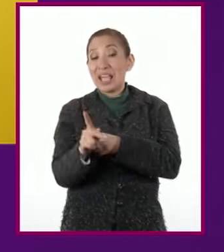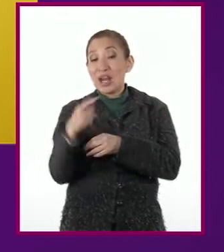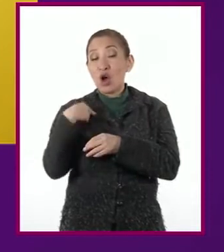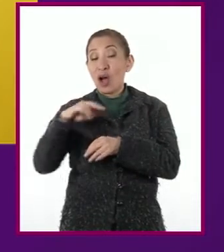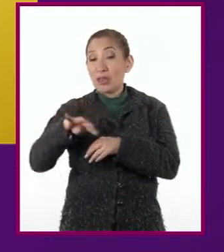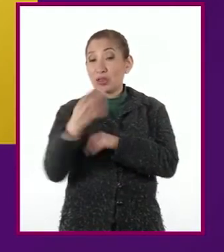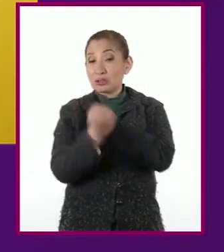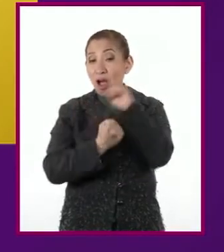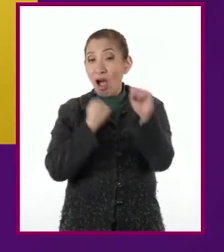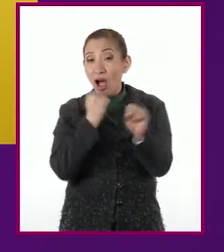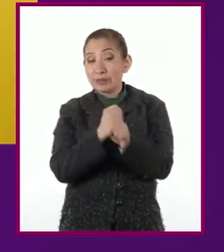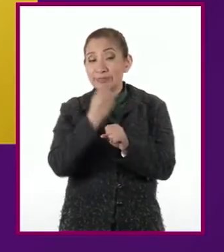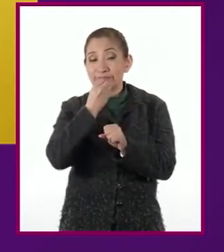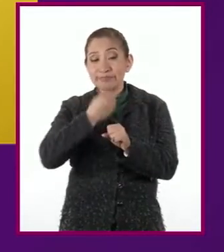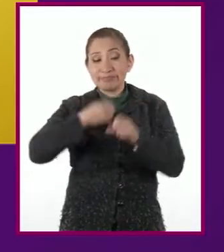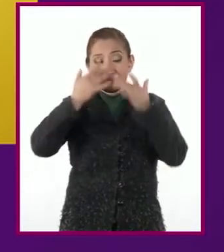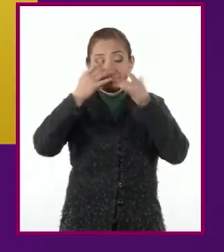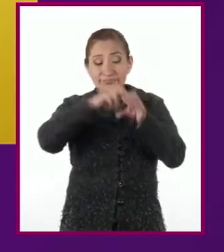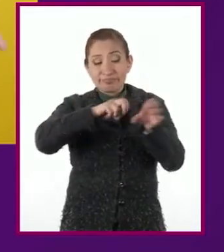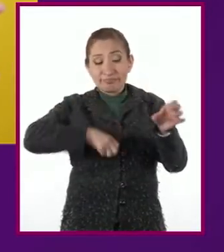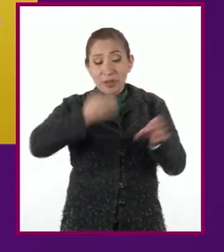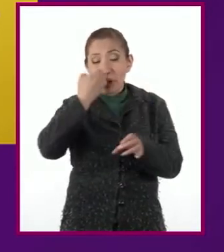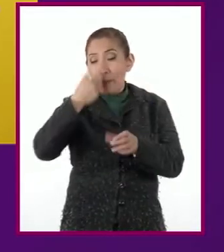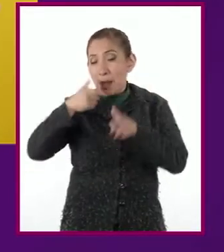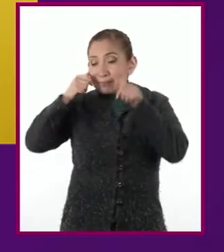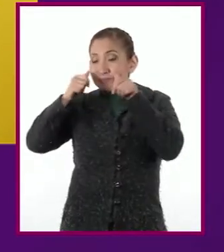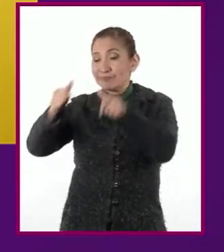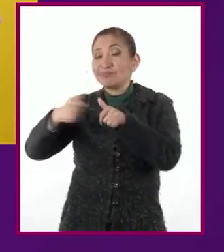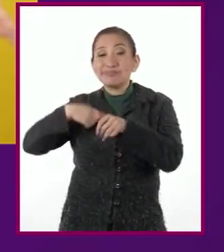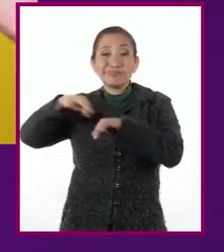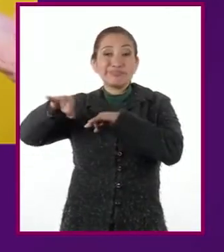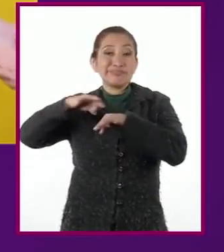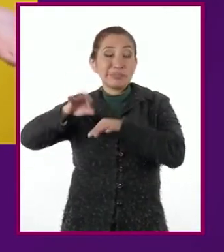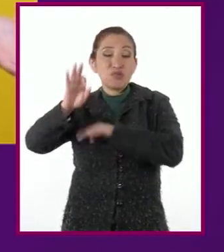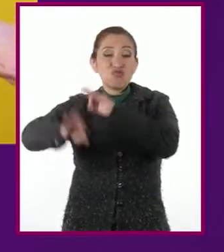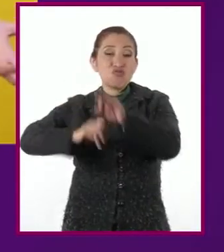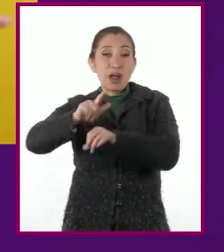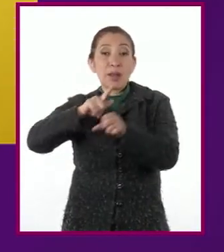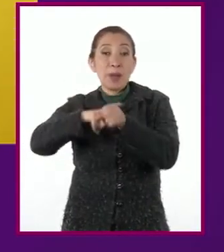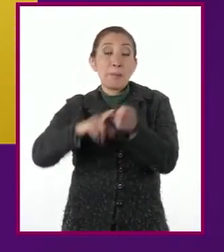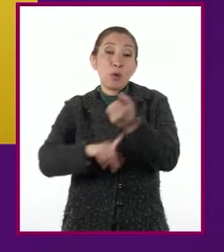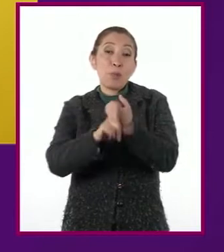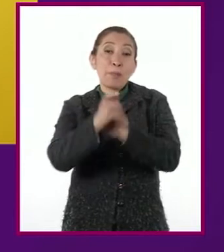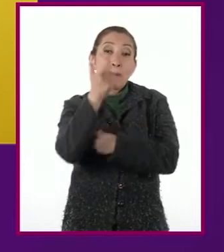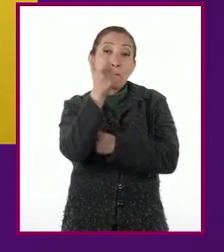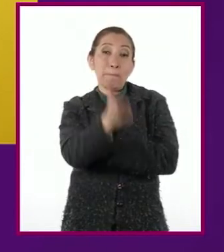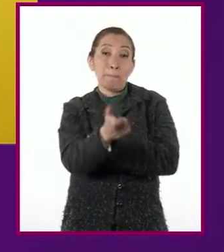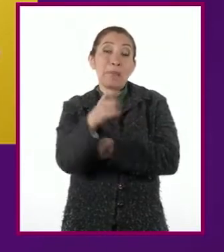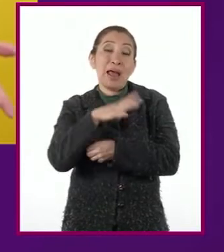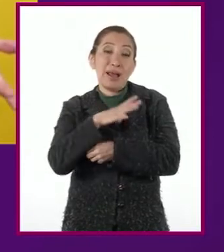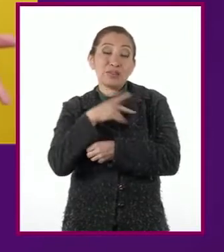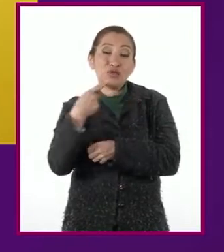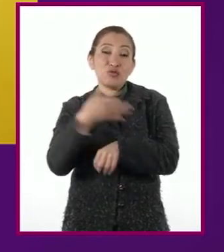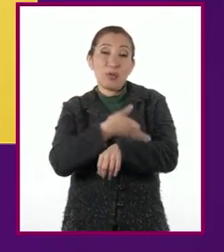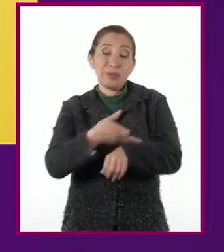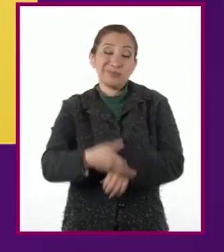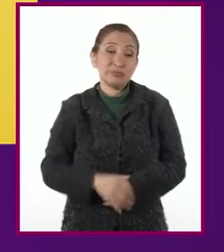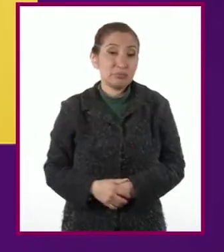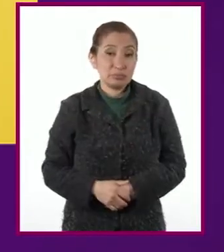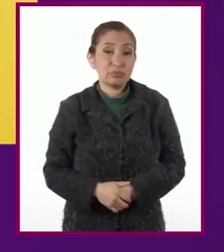a los 14 años tuvo que abandonar sus estudios para dedicarse al pastoreo debido a la crisis económica por la que atravesaba su